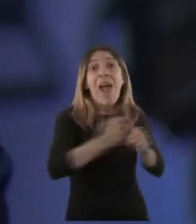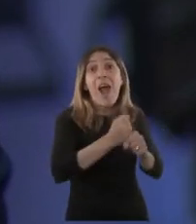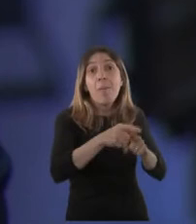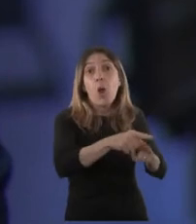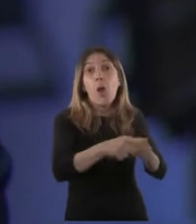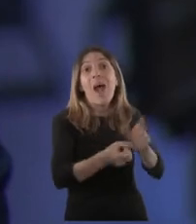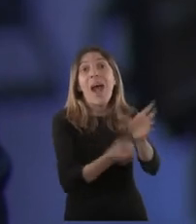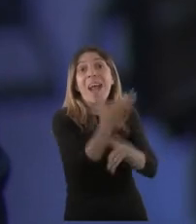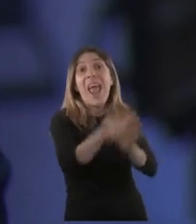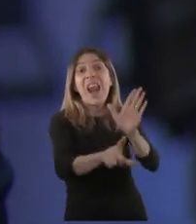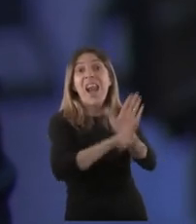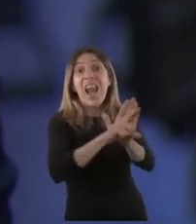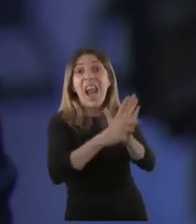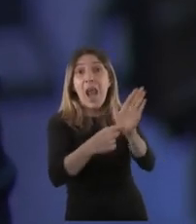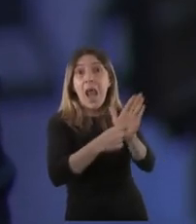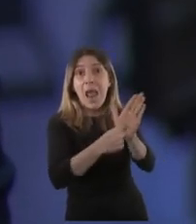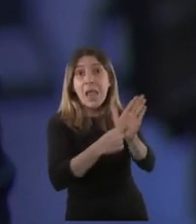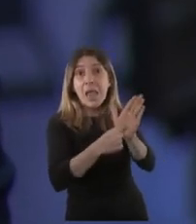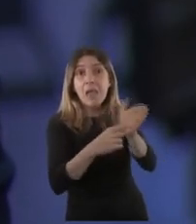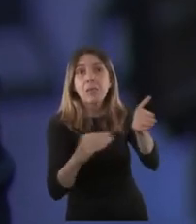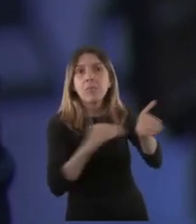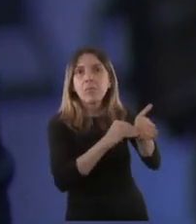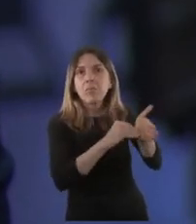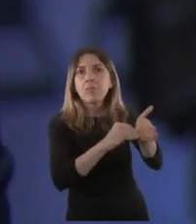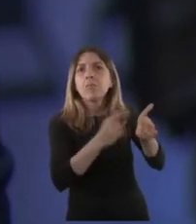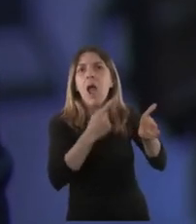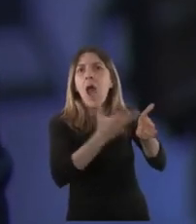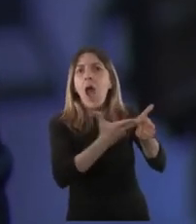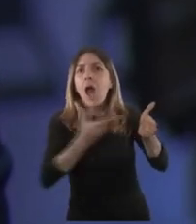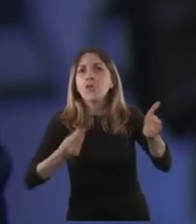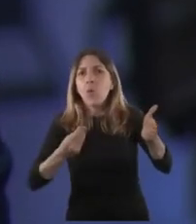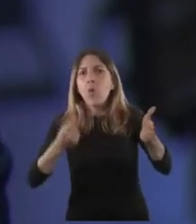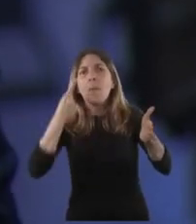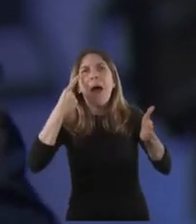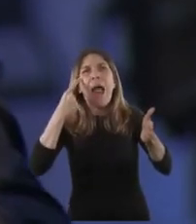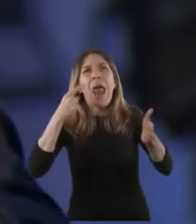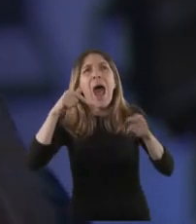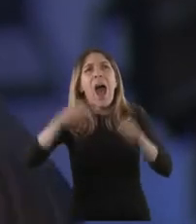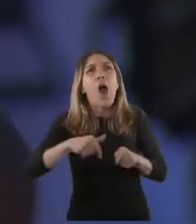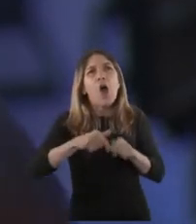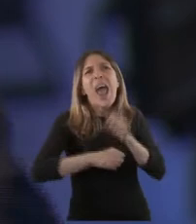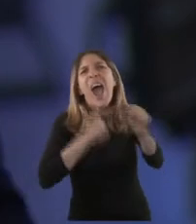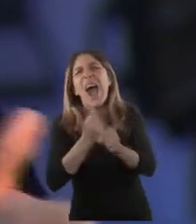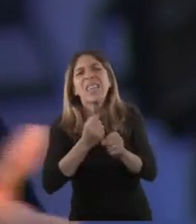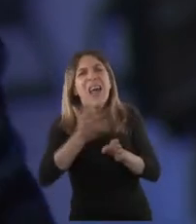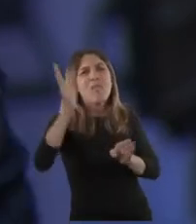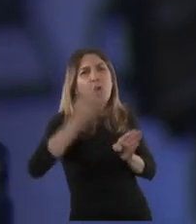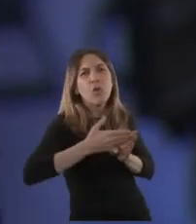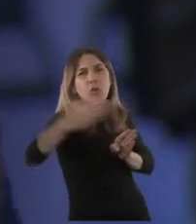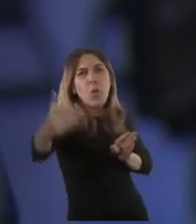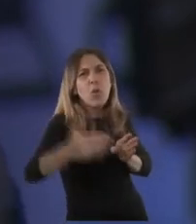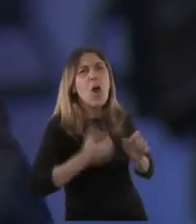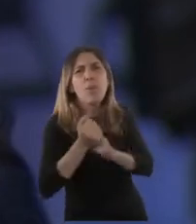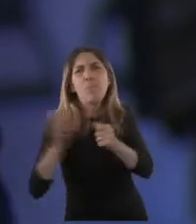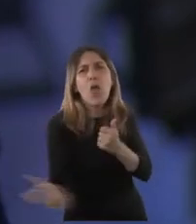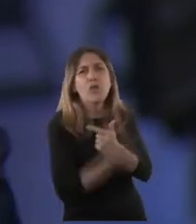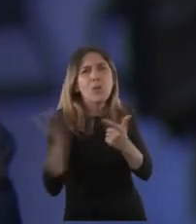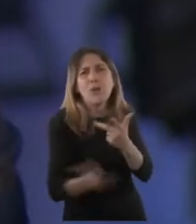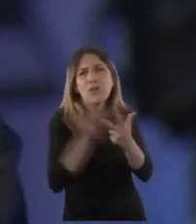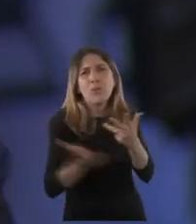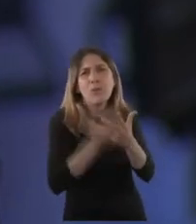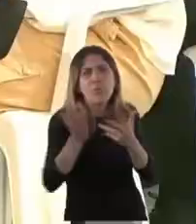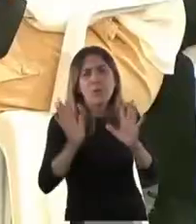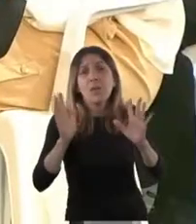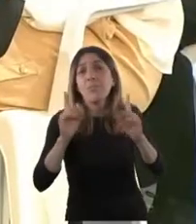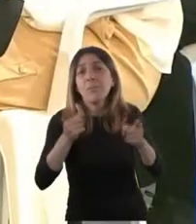una ley que defina un horizonte de mediano y largo plazo que nos ponga a producir plenamente, proyecto que envió